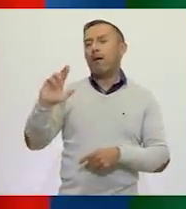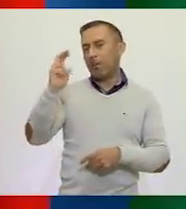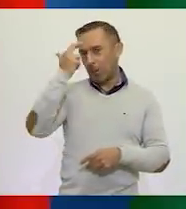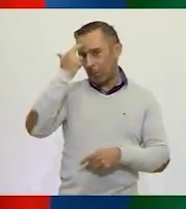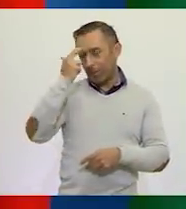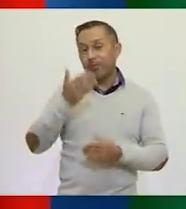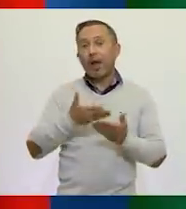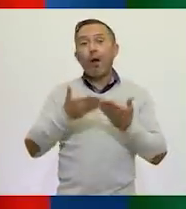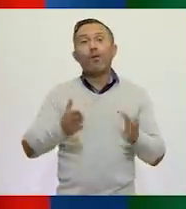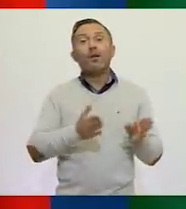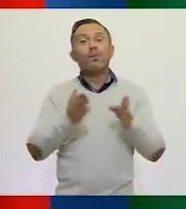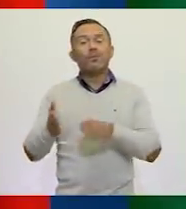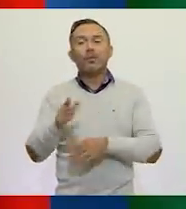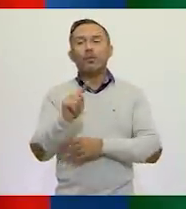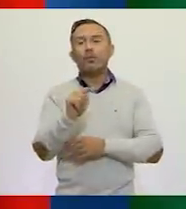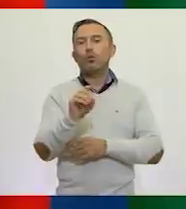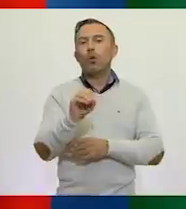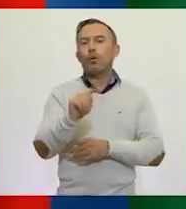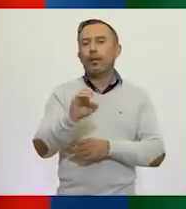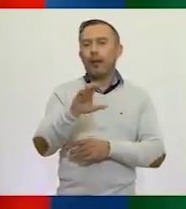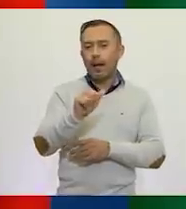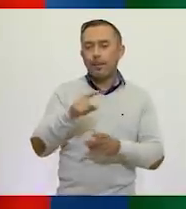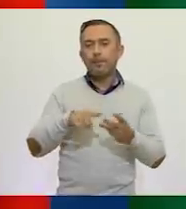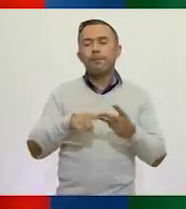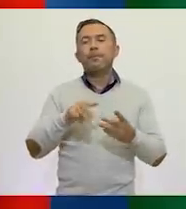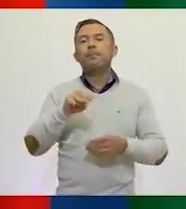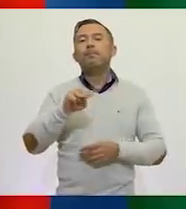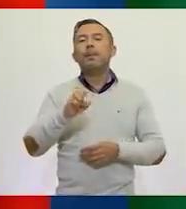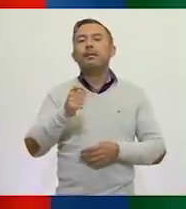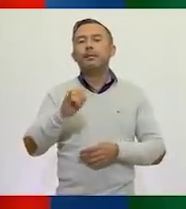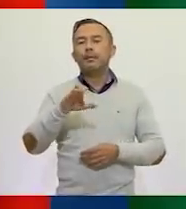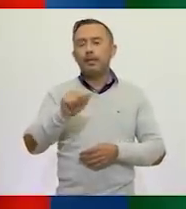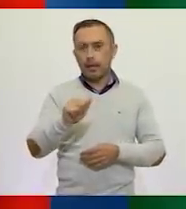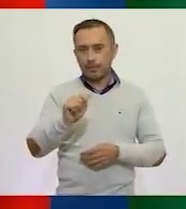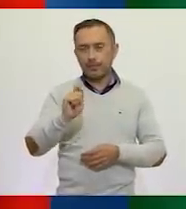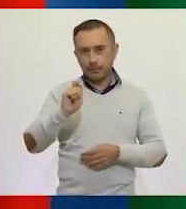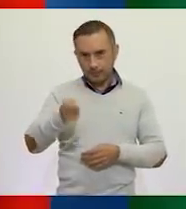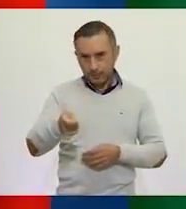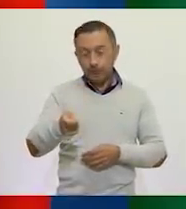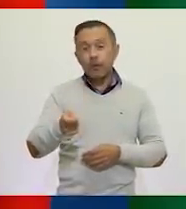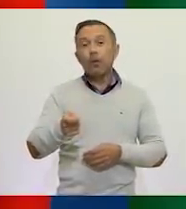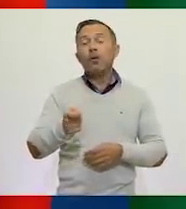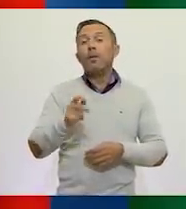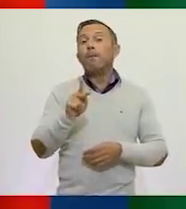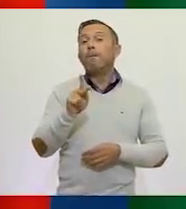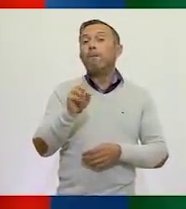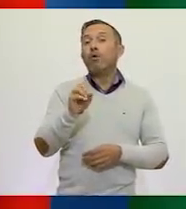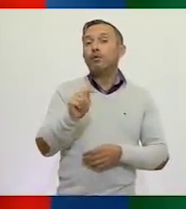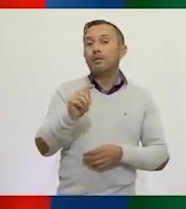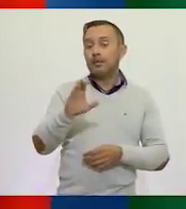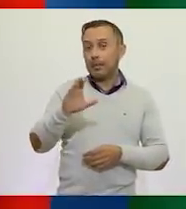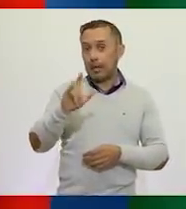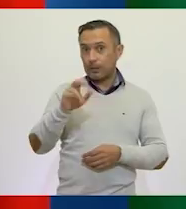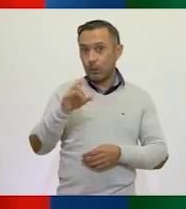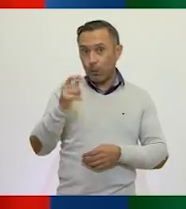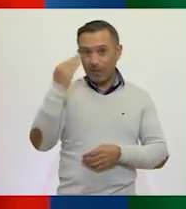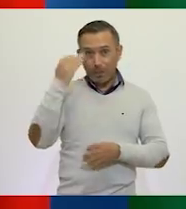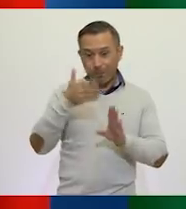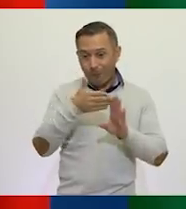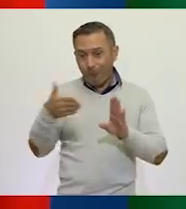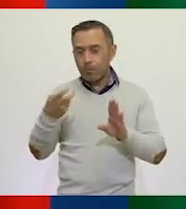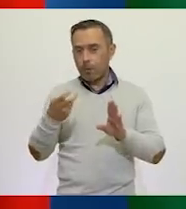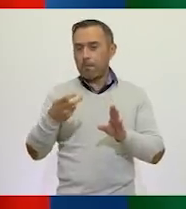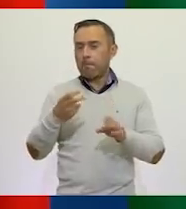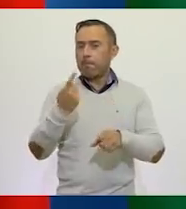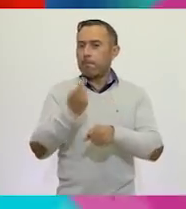los toltecas y a los mexicas, los cuales fueron las culturas que sobresalieron durante el periodo posclásico. Para ello, vamos a ver